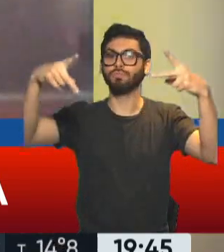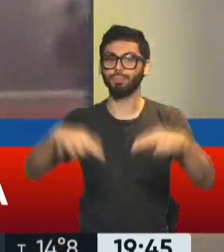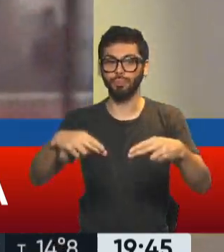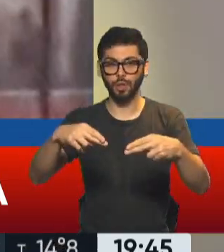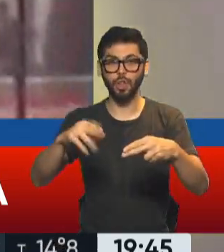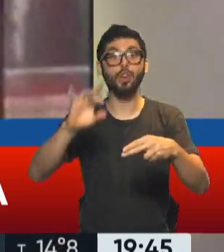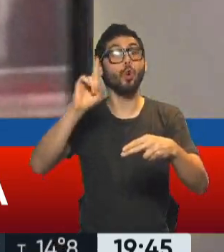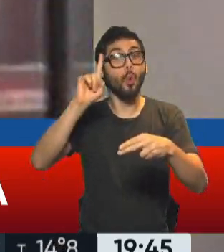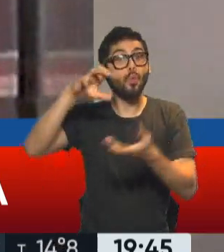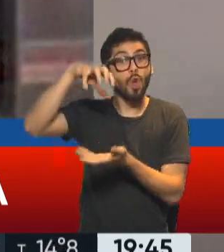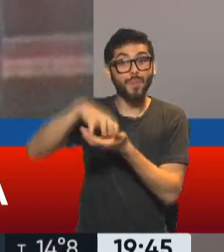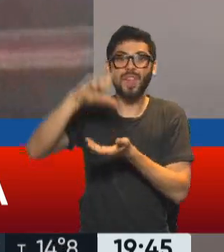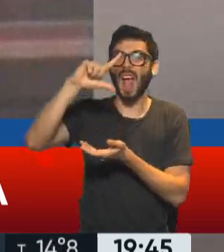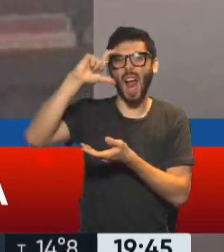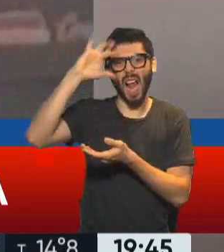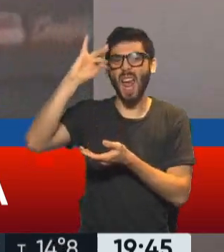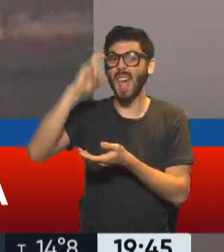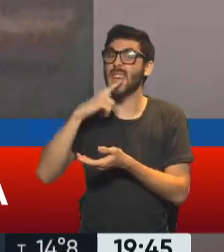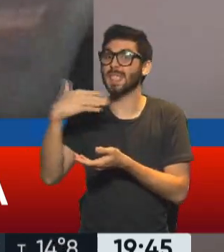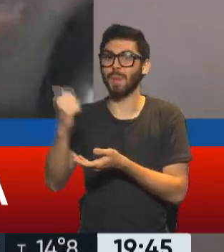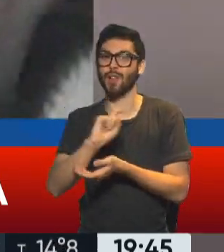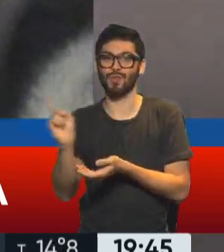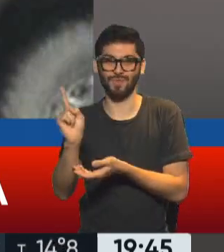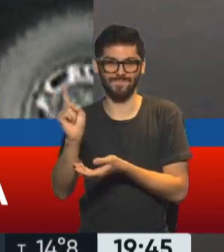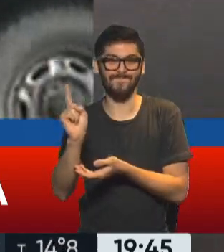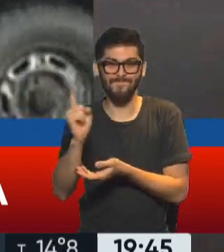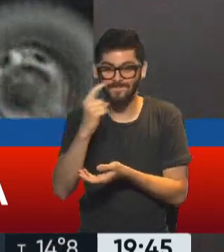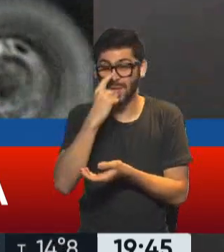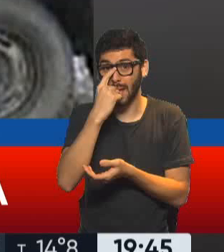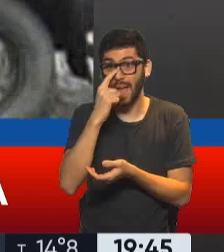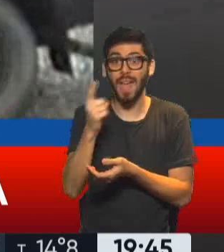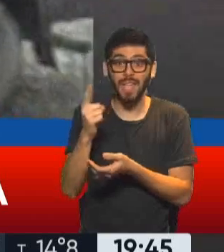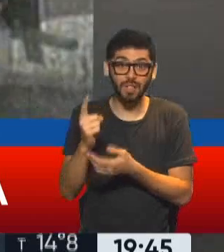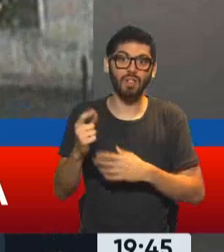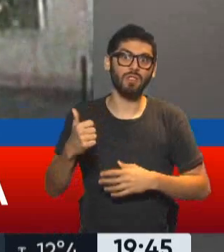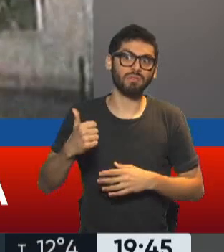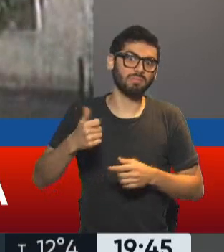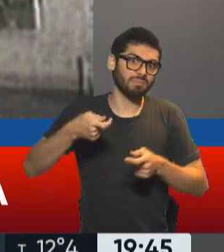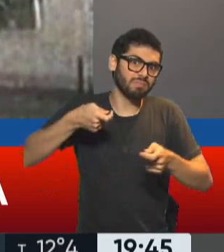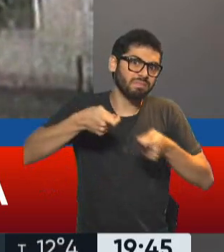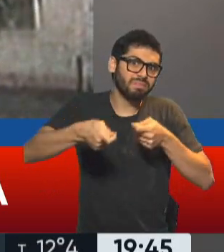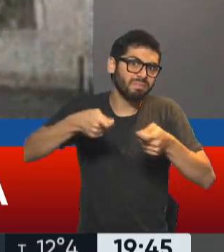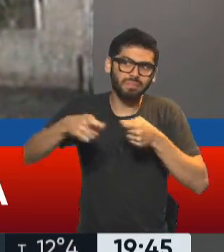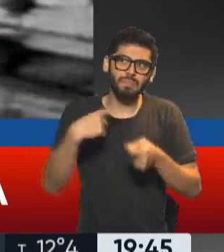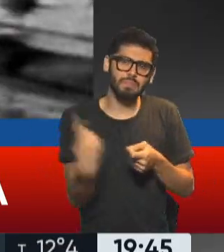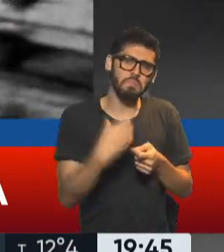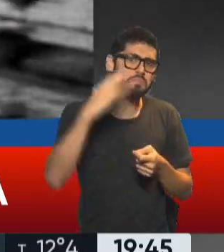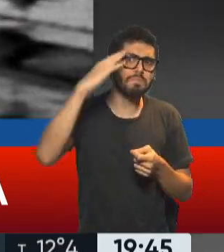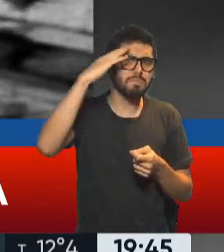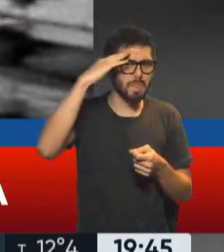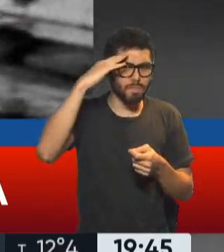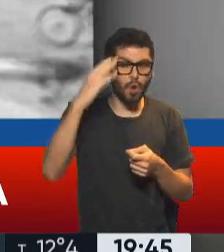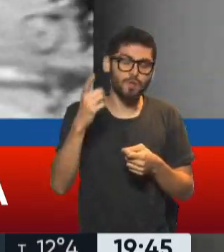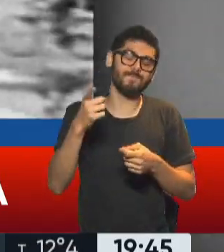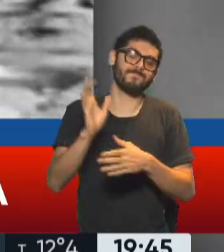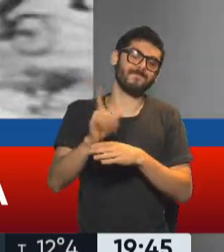ingenio Ledesma. El hecho pasó a formar parte de un capítulo más del genocidio que queda en la memoria como la